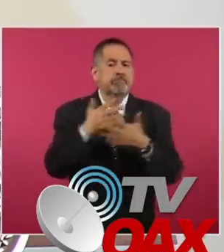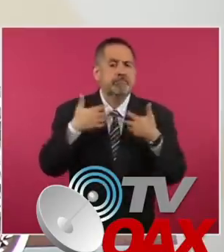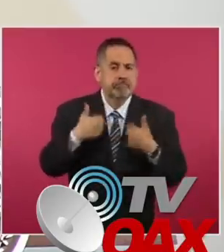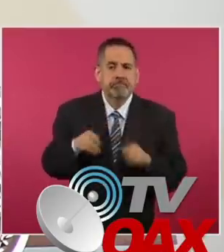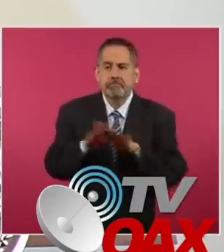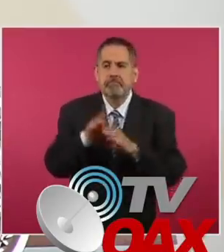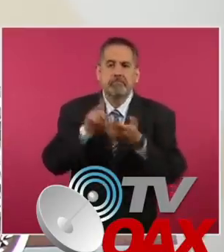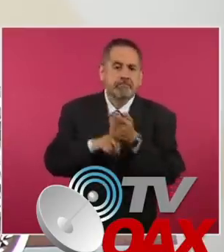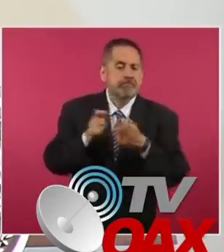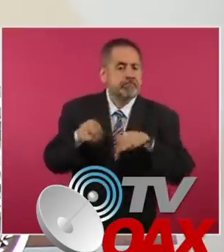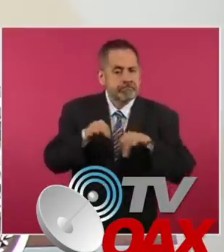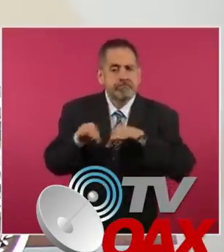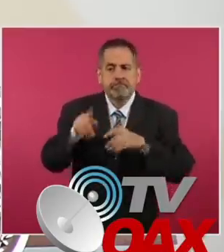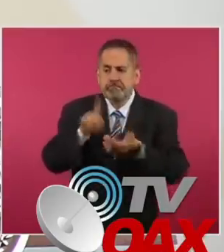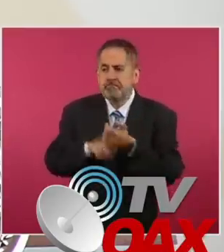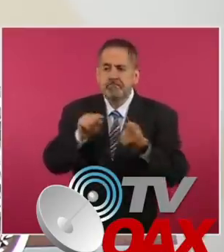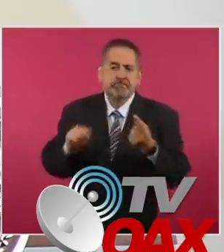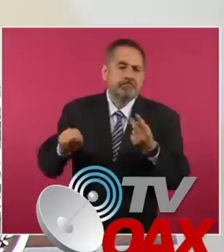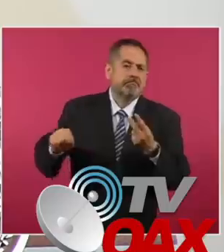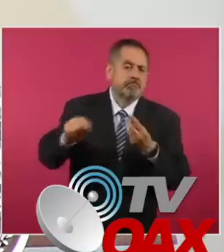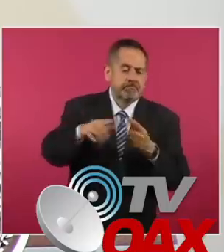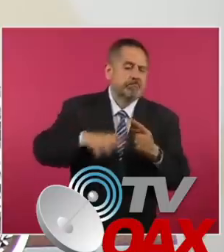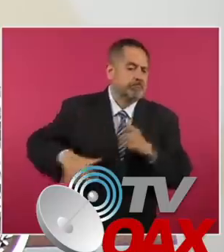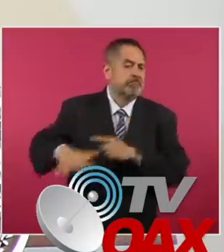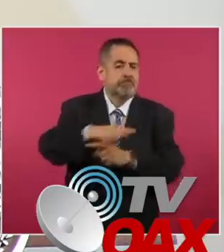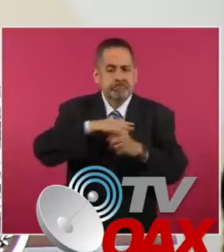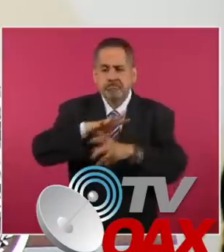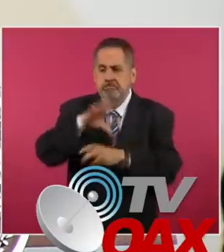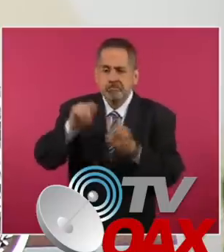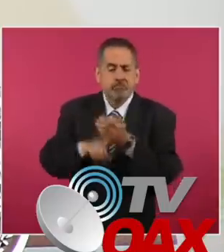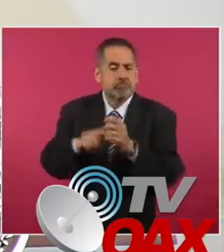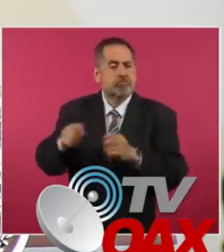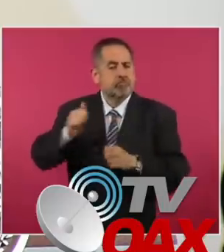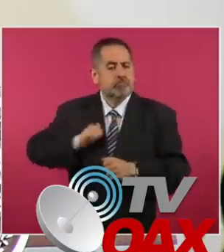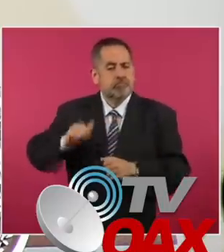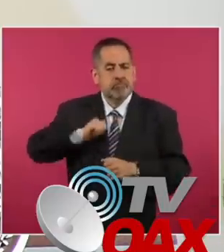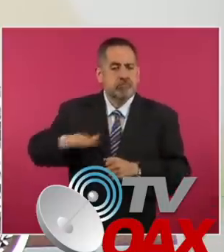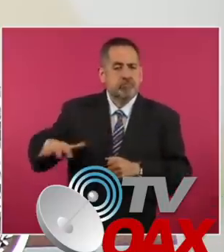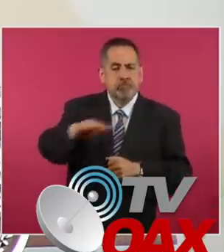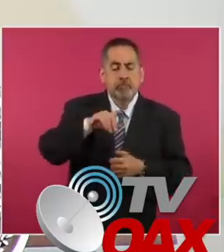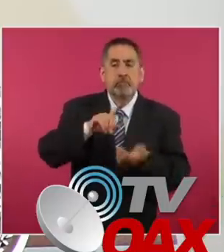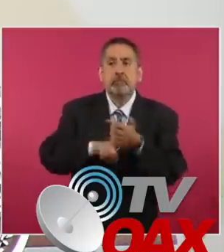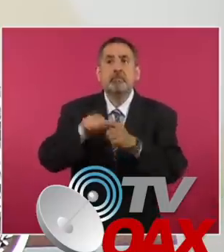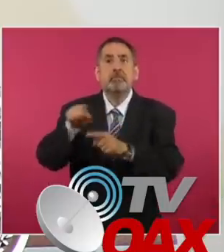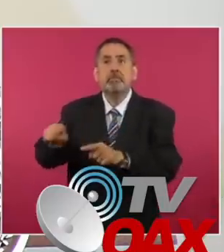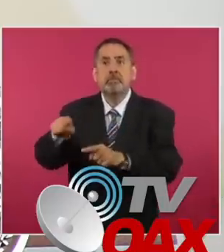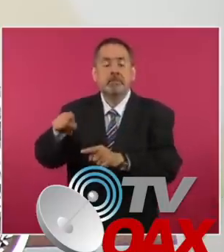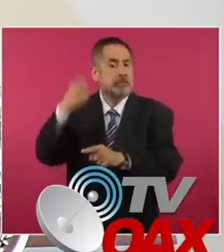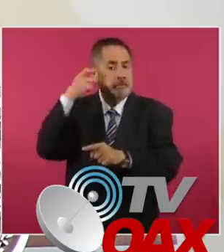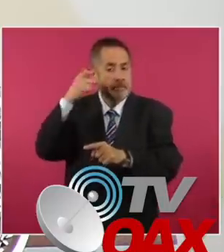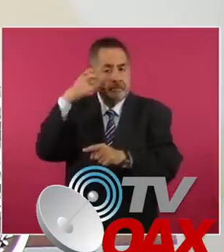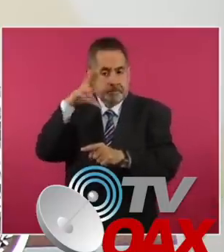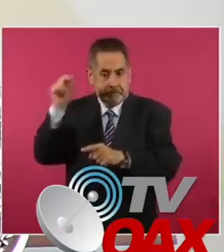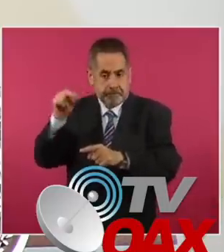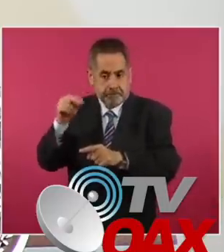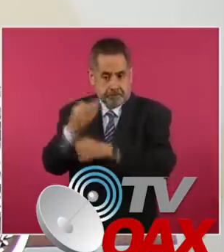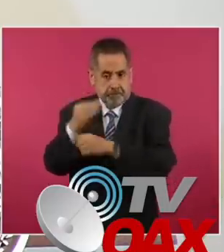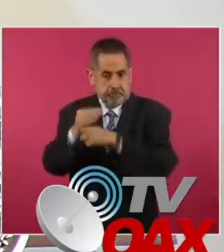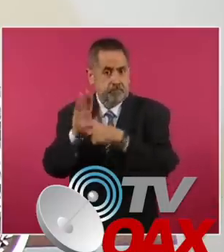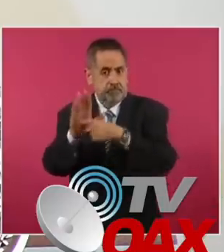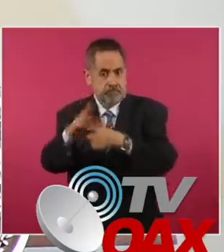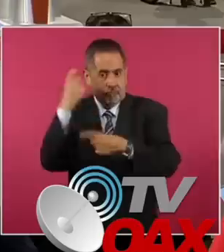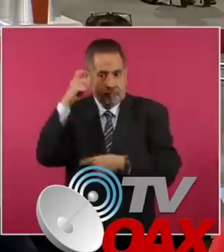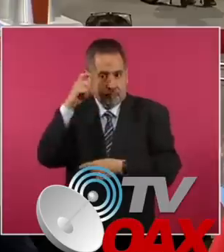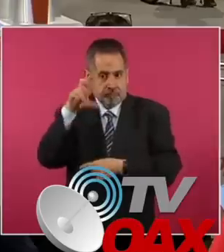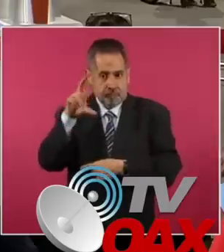haciendo en algunas zonas arqueológicas del estado de Quintana Roo particularmente